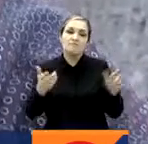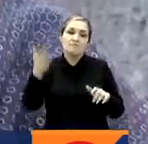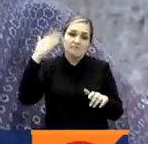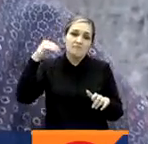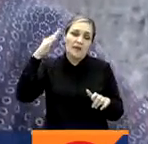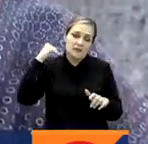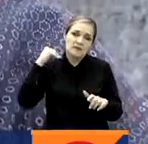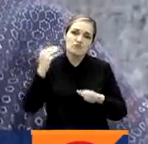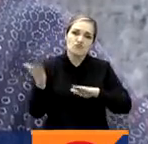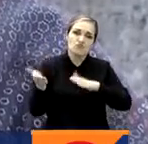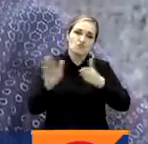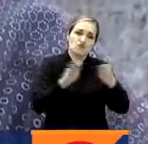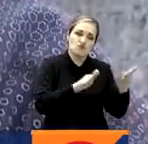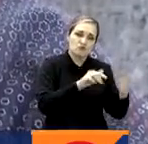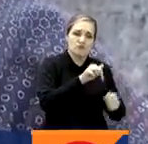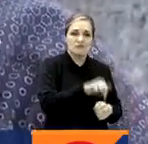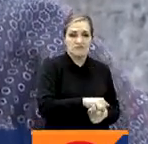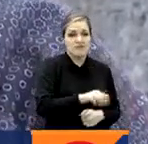fueron sacrificadas aquí